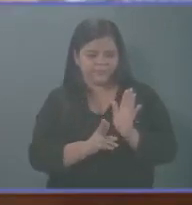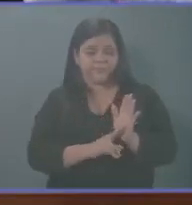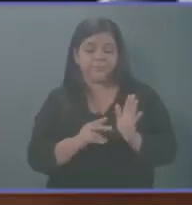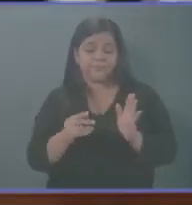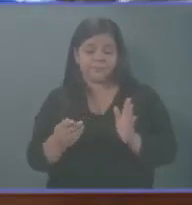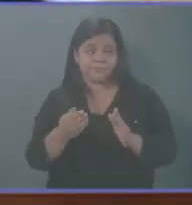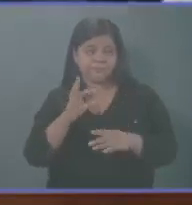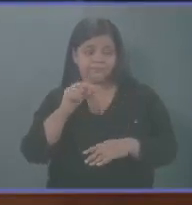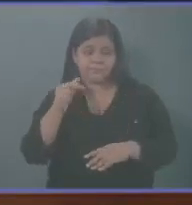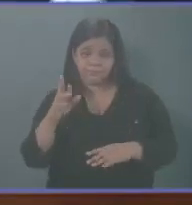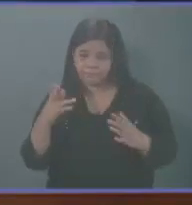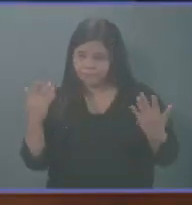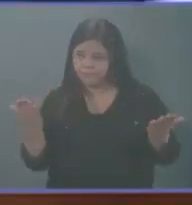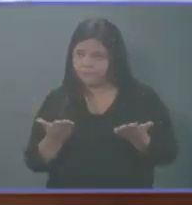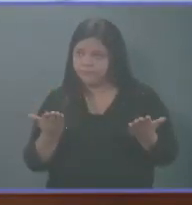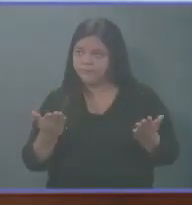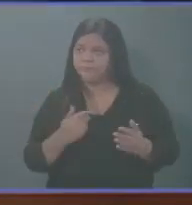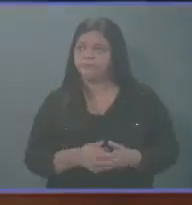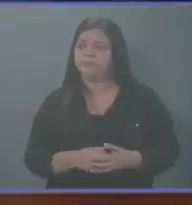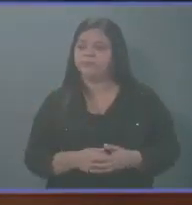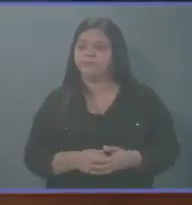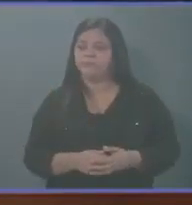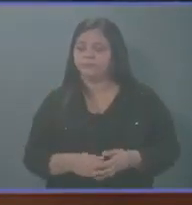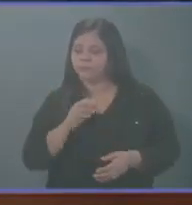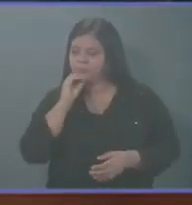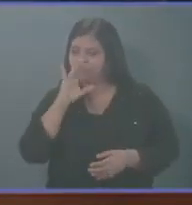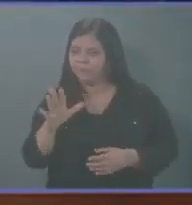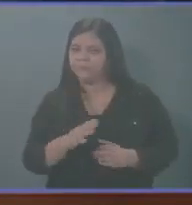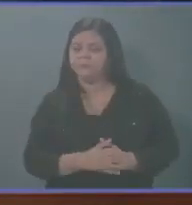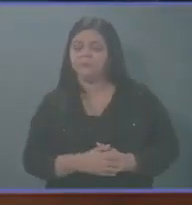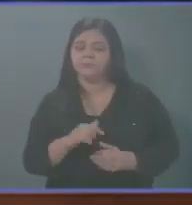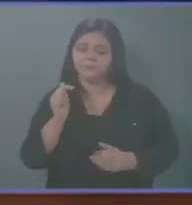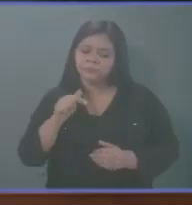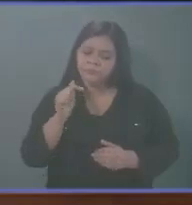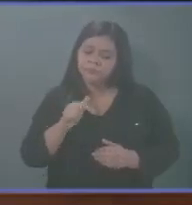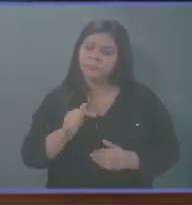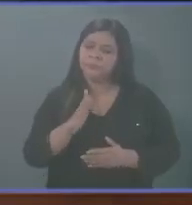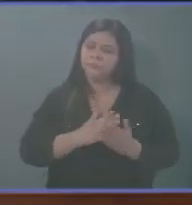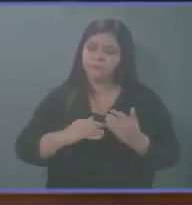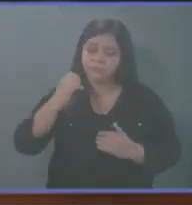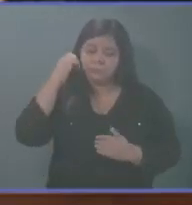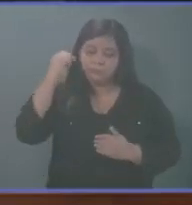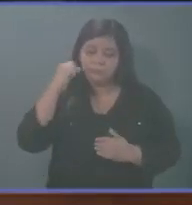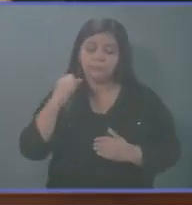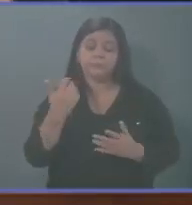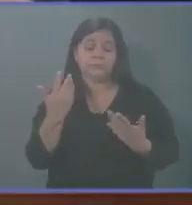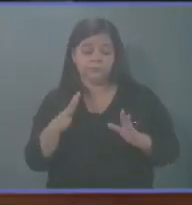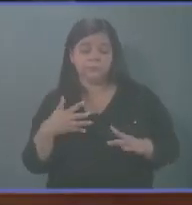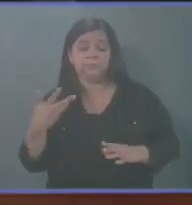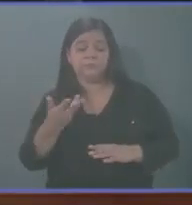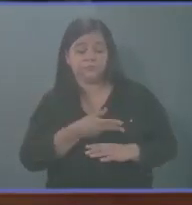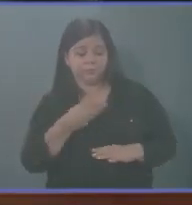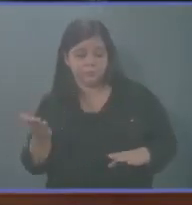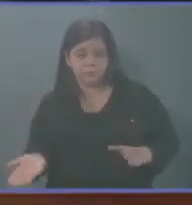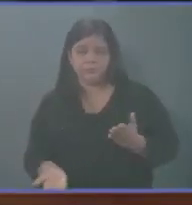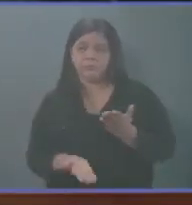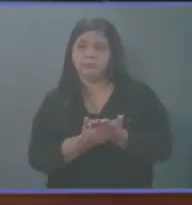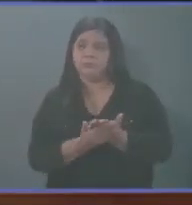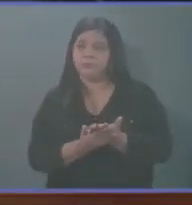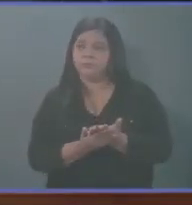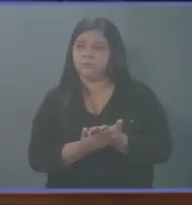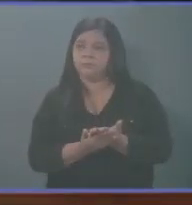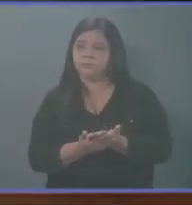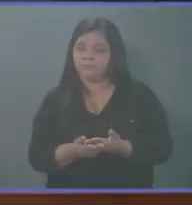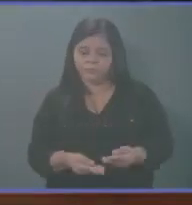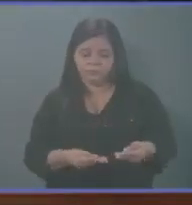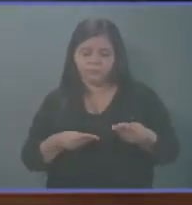de la República. Aquí está. Y dice que esa es la parte importante que donde se tiene que documentar.